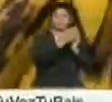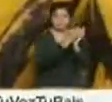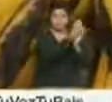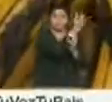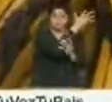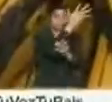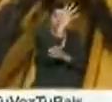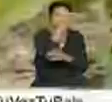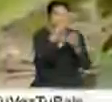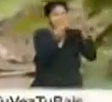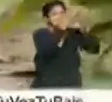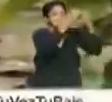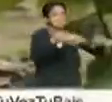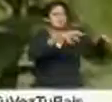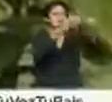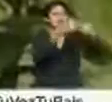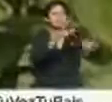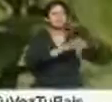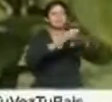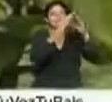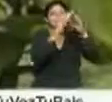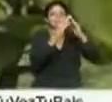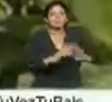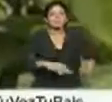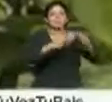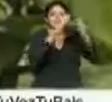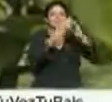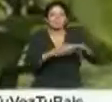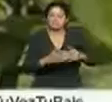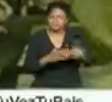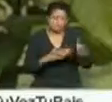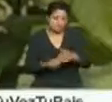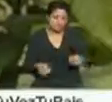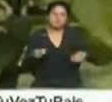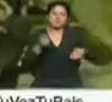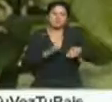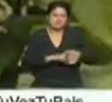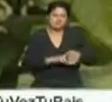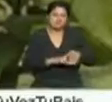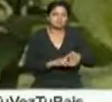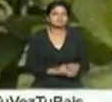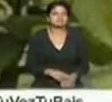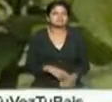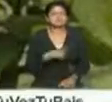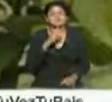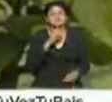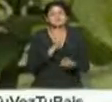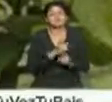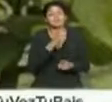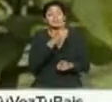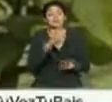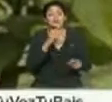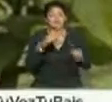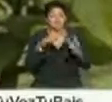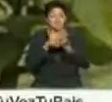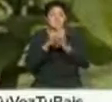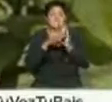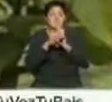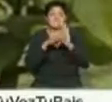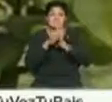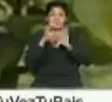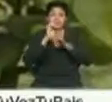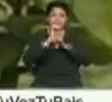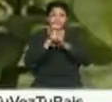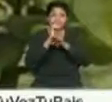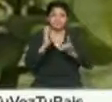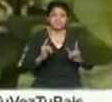Ban Ecuador, pudo iniciar de nuevo. Los agricultores es un logro que venga a una oficina grande de Banco Ecuador para que